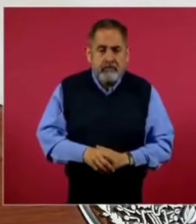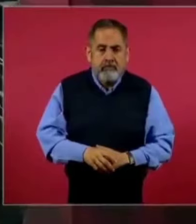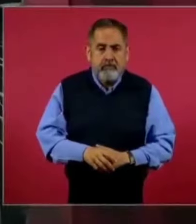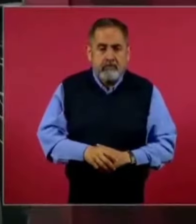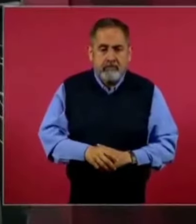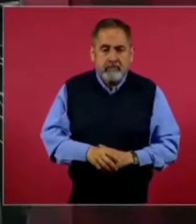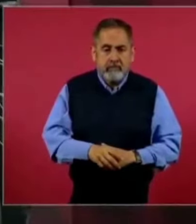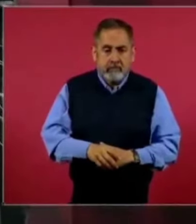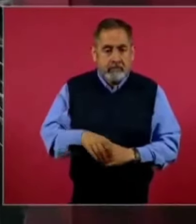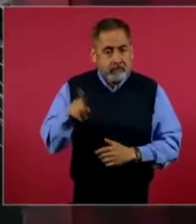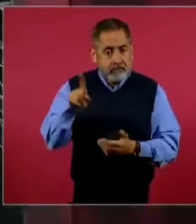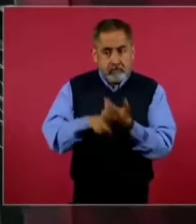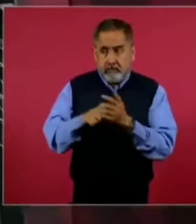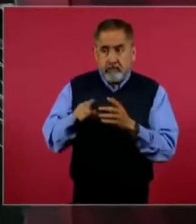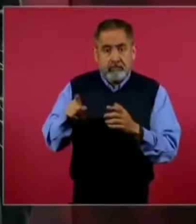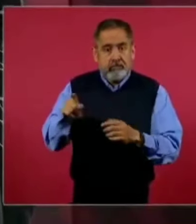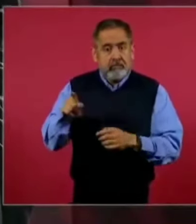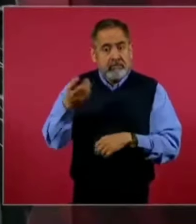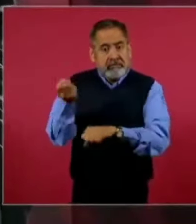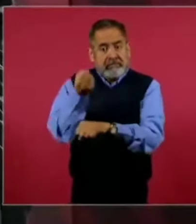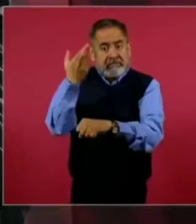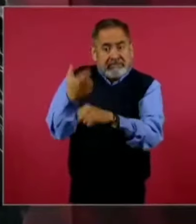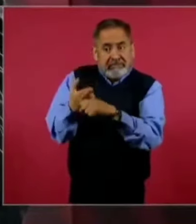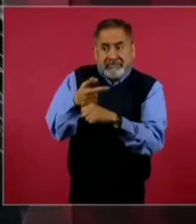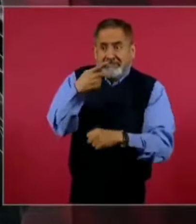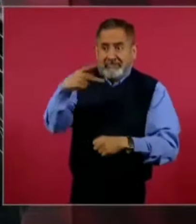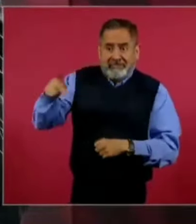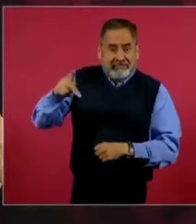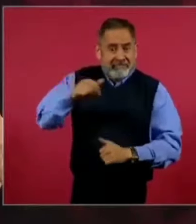Estamos hablando de una institución de nuestro país.